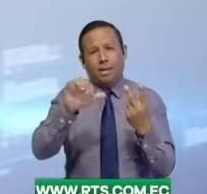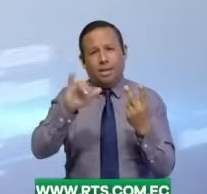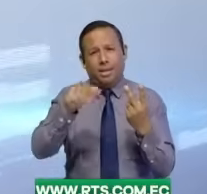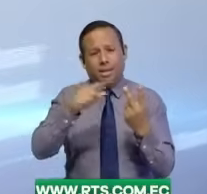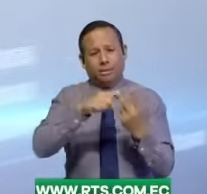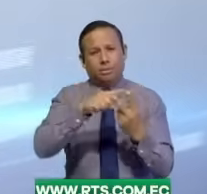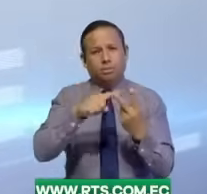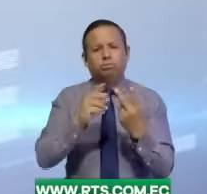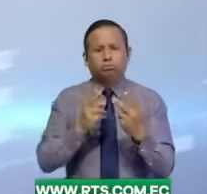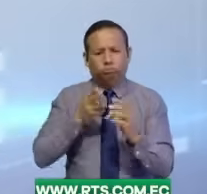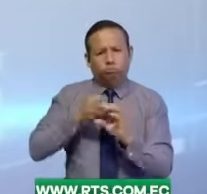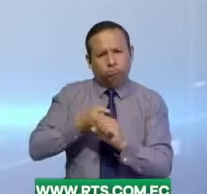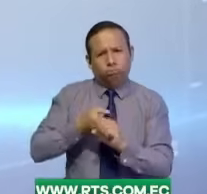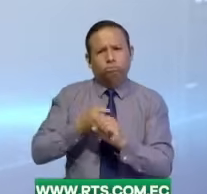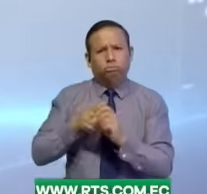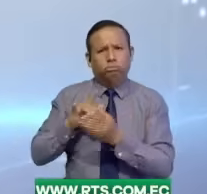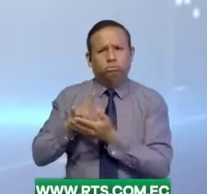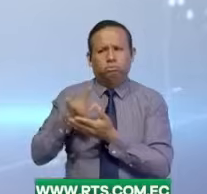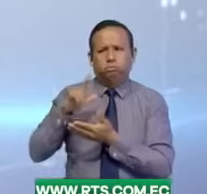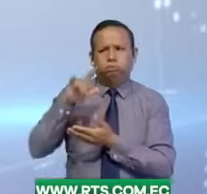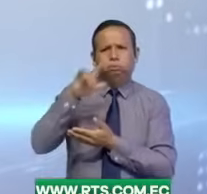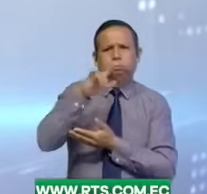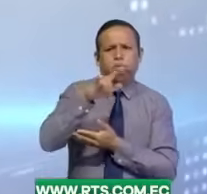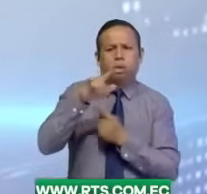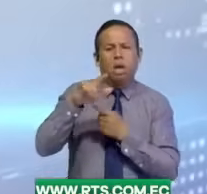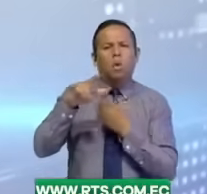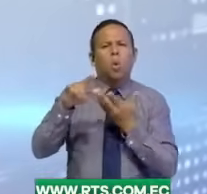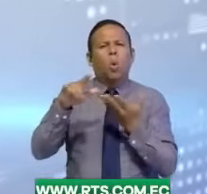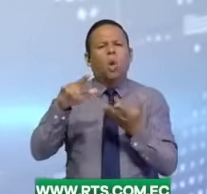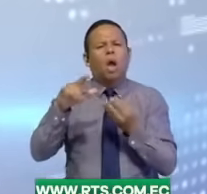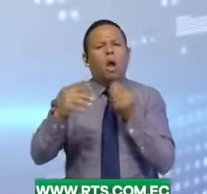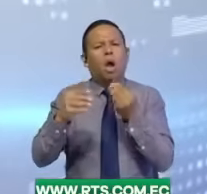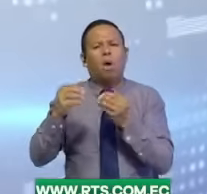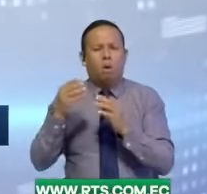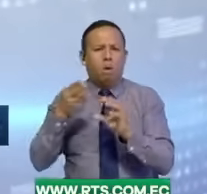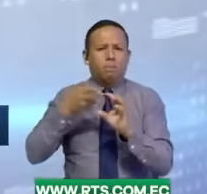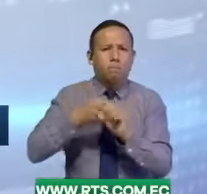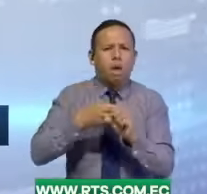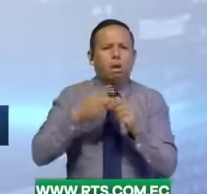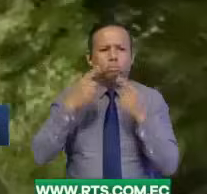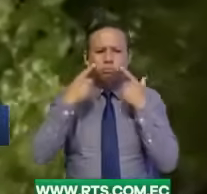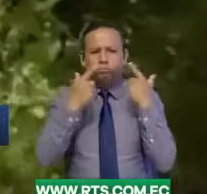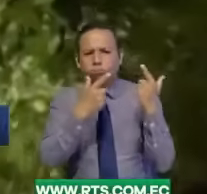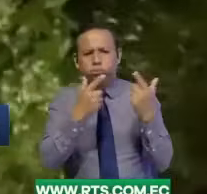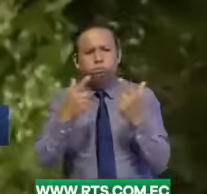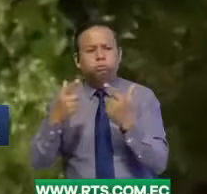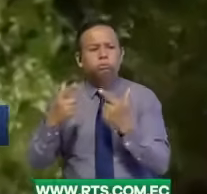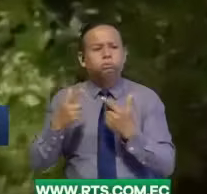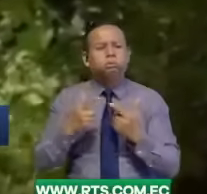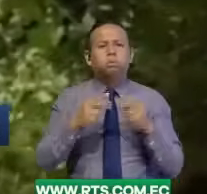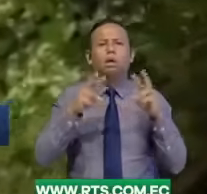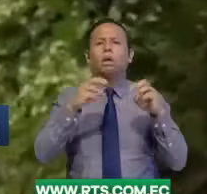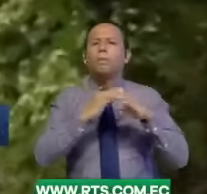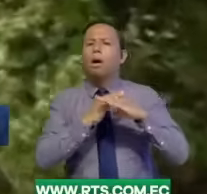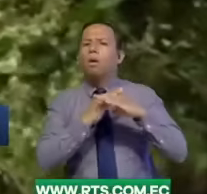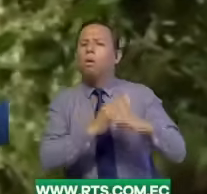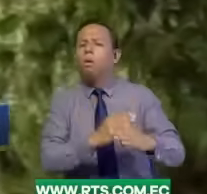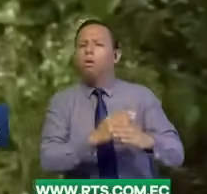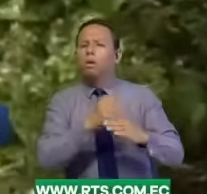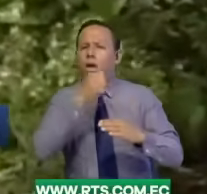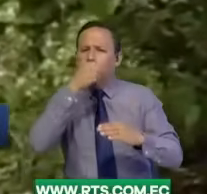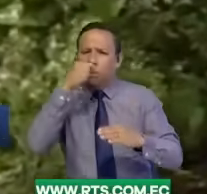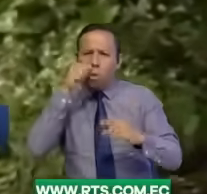con misiones de entrenamiento y actualización para participar en operaciones de vigilancia marítima en contra del